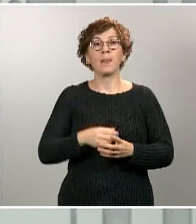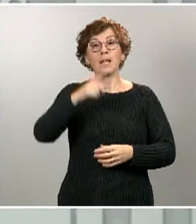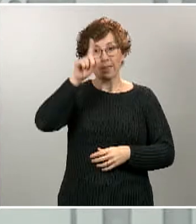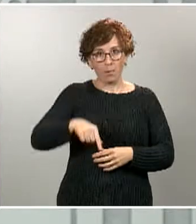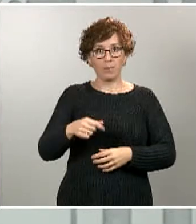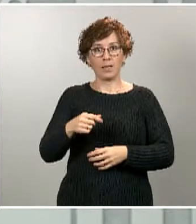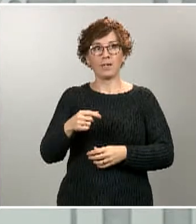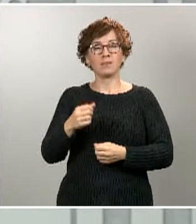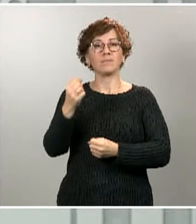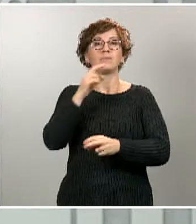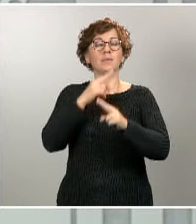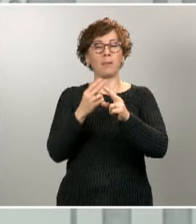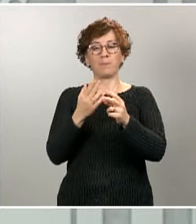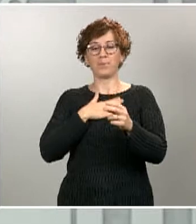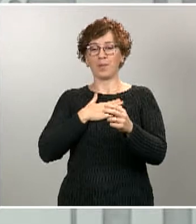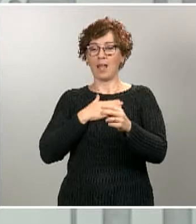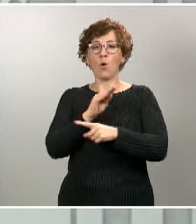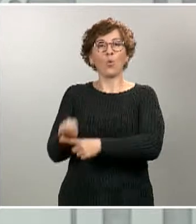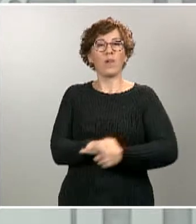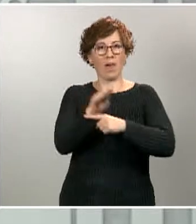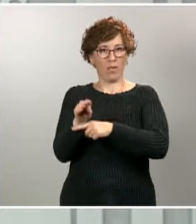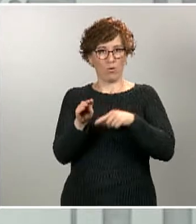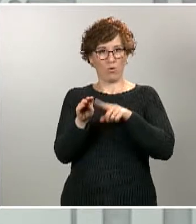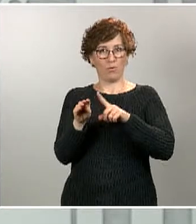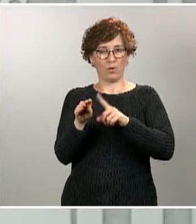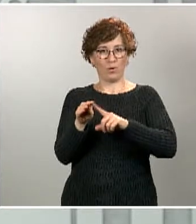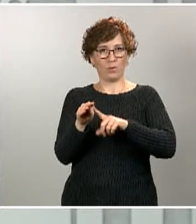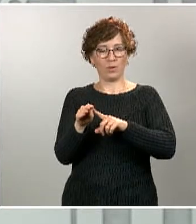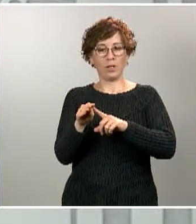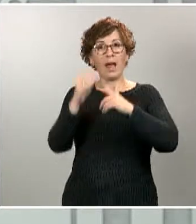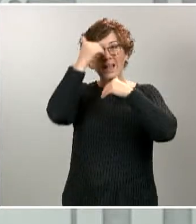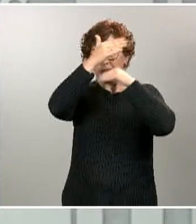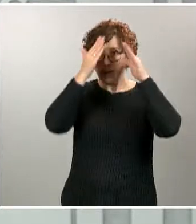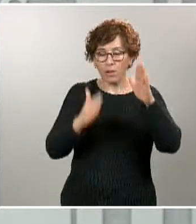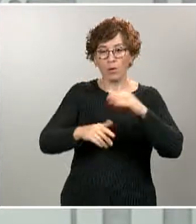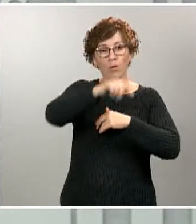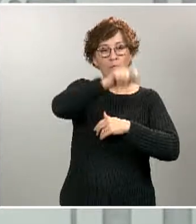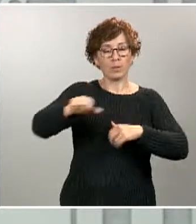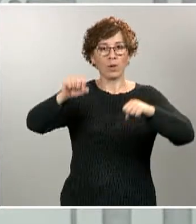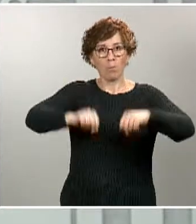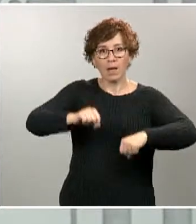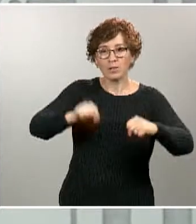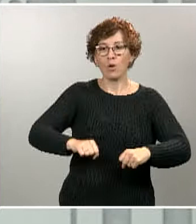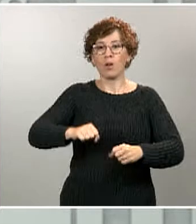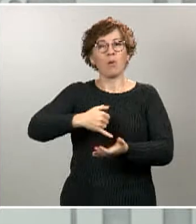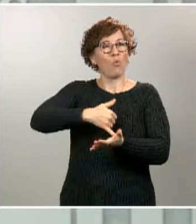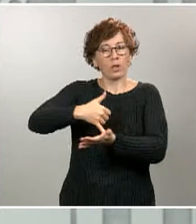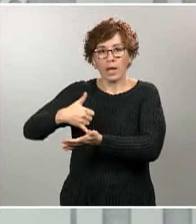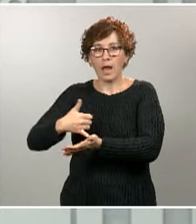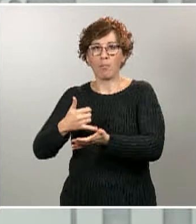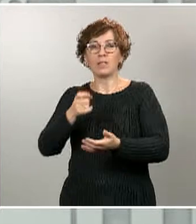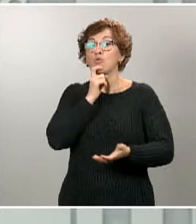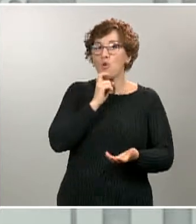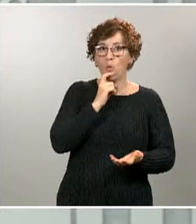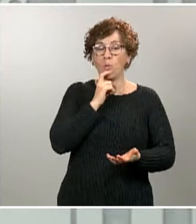la parte que tiene que ver con el cuidado, con la atención a las personas mayores, a las personas vulnerables y el